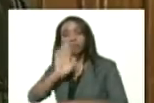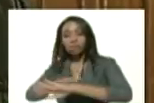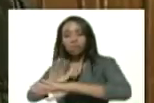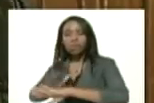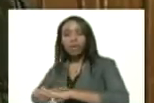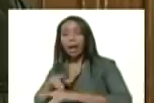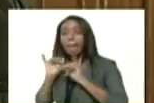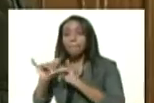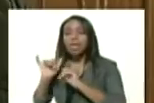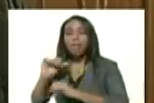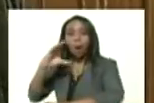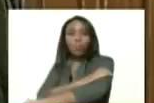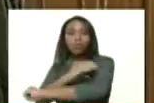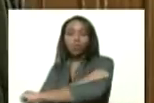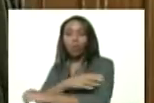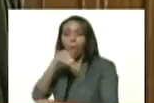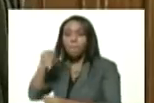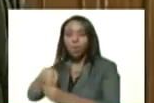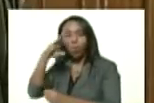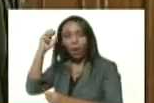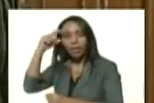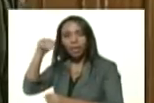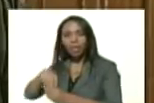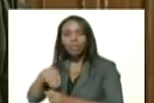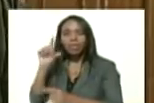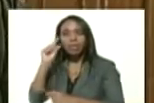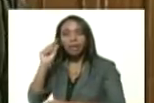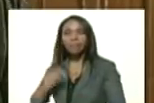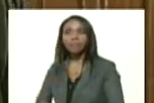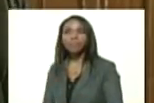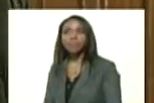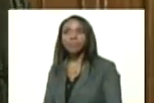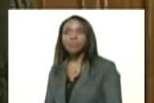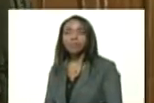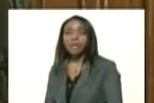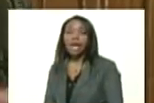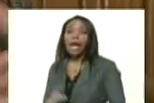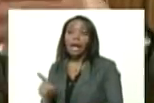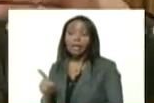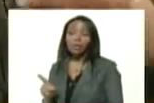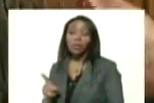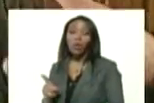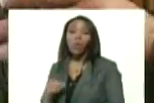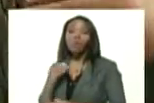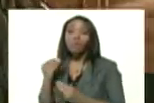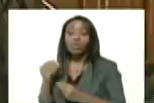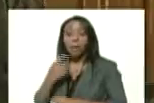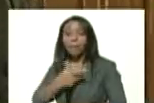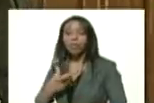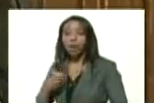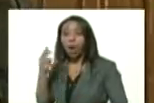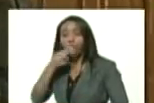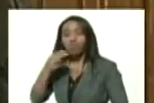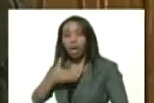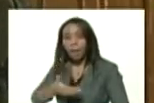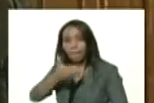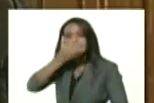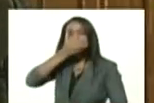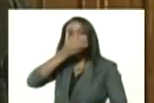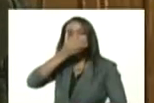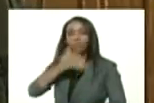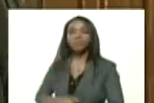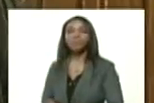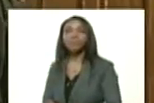misma posición acató la a-40 represente buena parte de ellos comenzaron en la calle a usar él